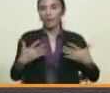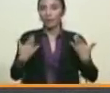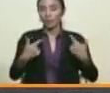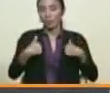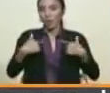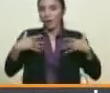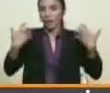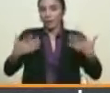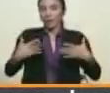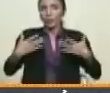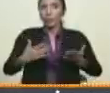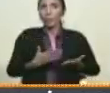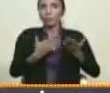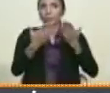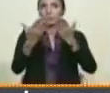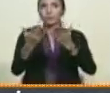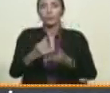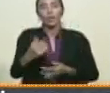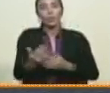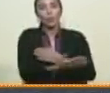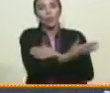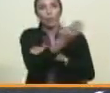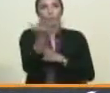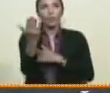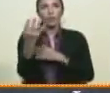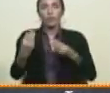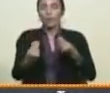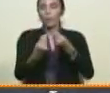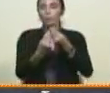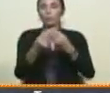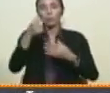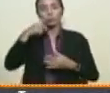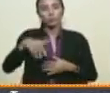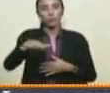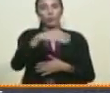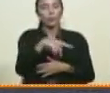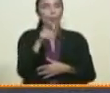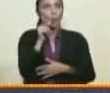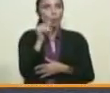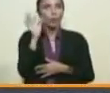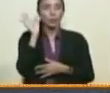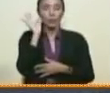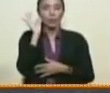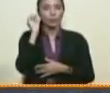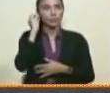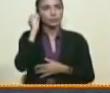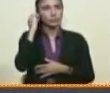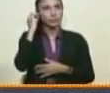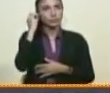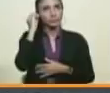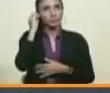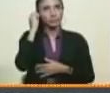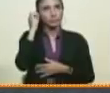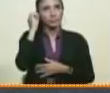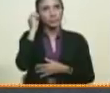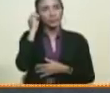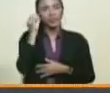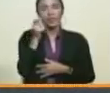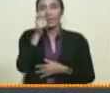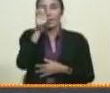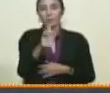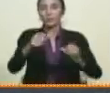entregar la energía a ustedes compatriotas del vigía a ti hombre de a pie a ti hombre de moto que viene es una moto